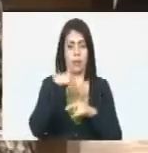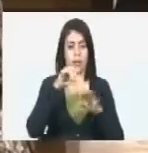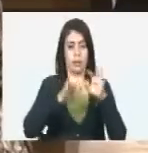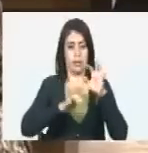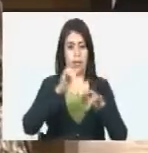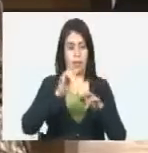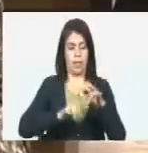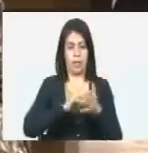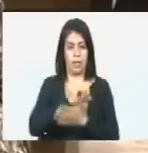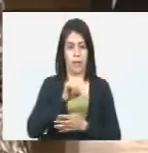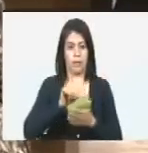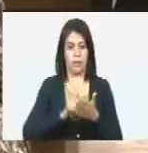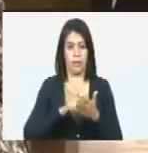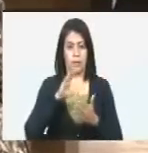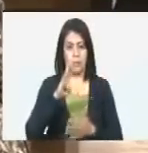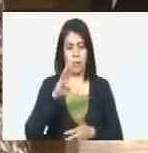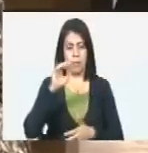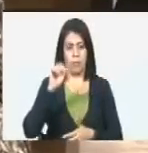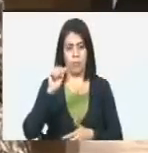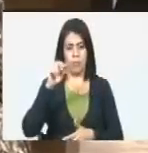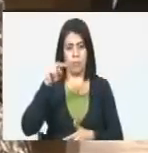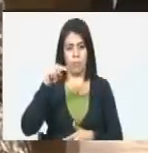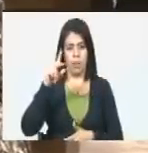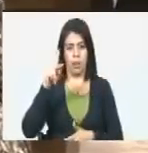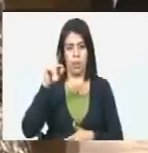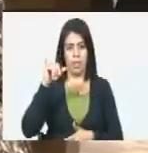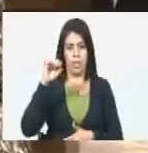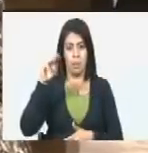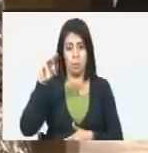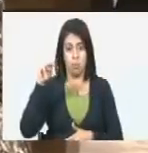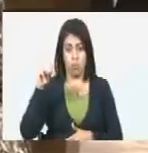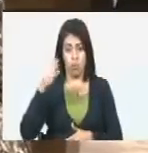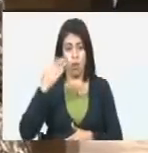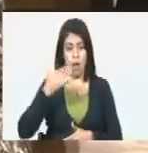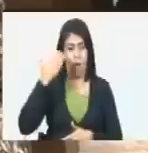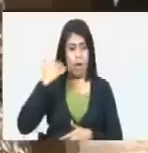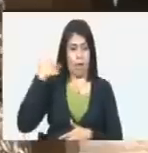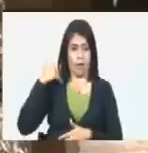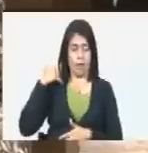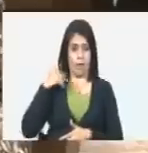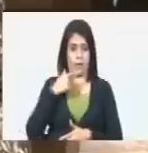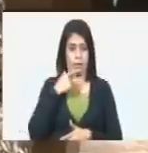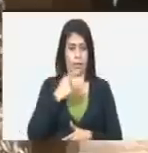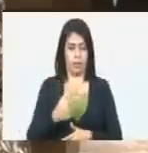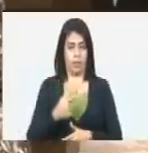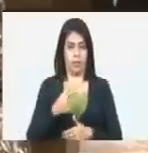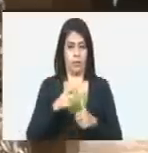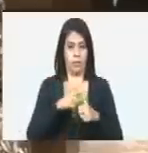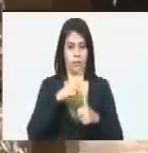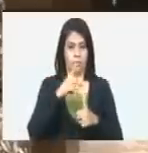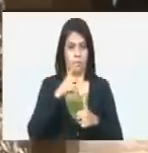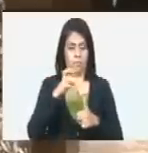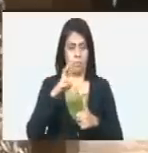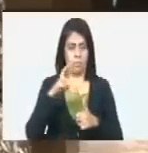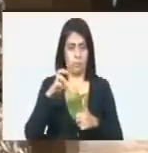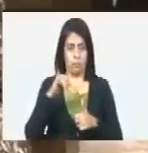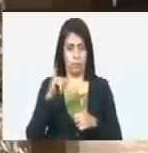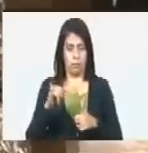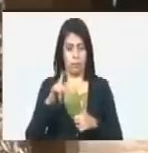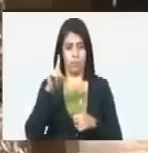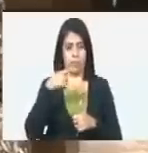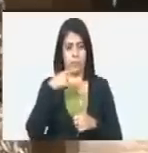Ban Ki-moon, porque los anteriores, entre ellos Pérez de Cuellar, también